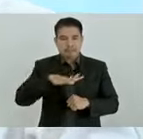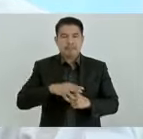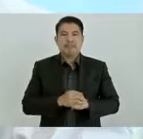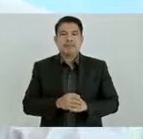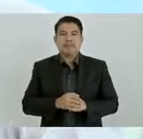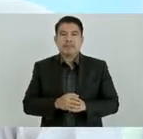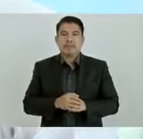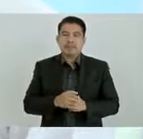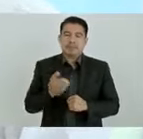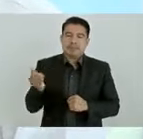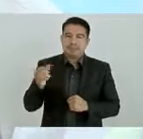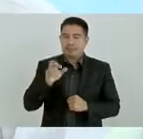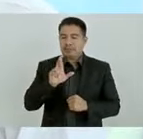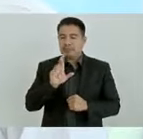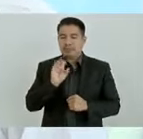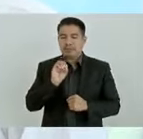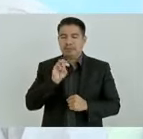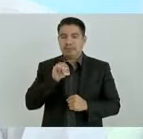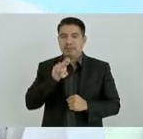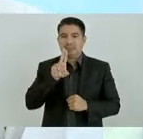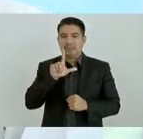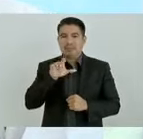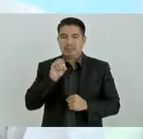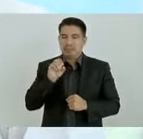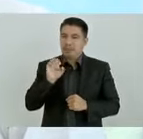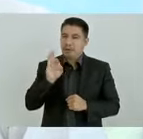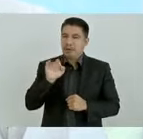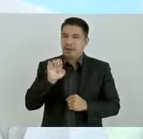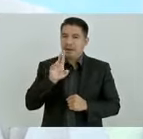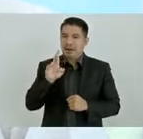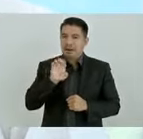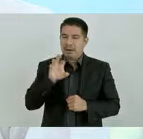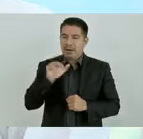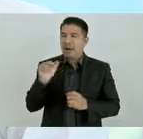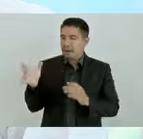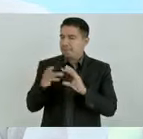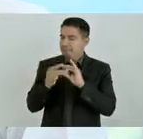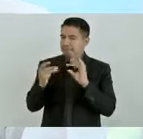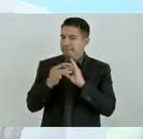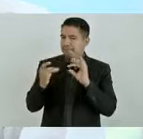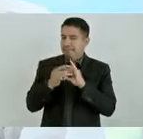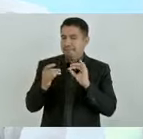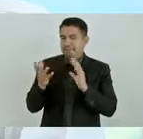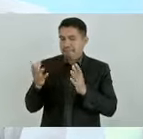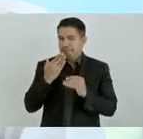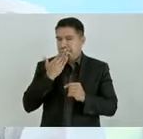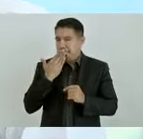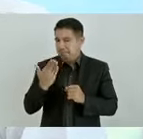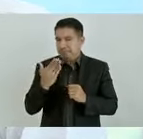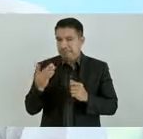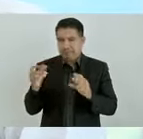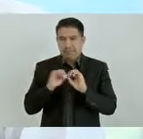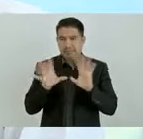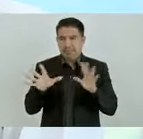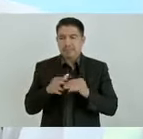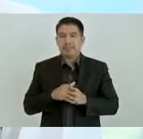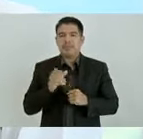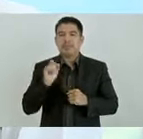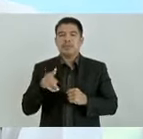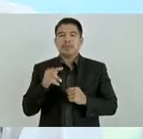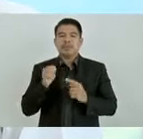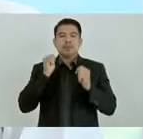Rómulo Farrera lo explicó bien. El turismo es una de las actividades